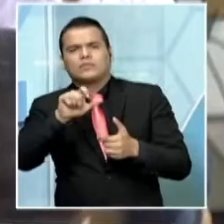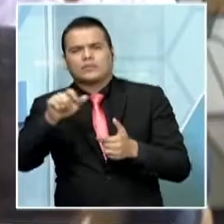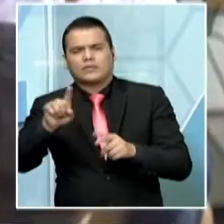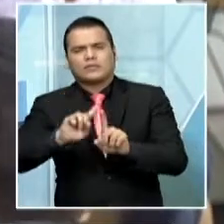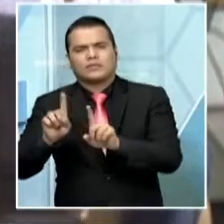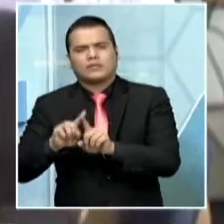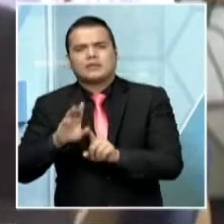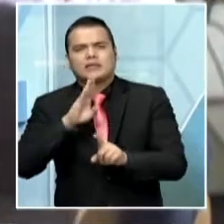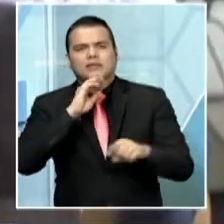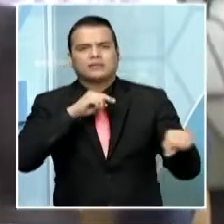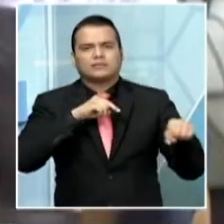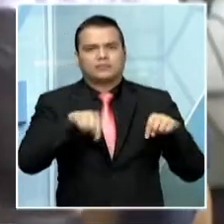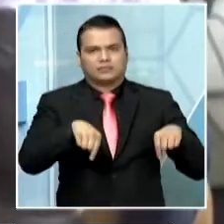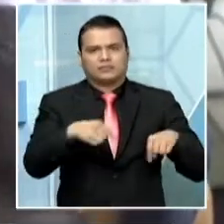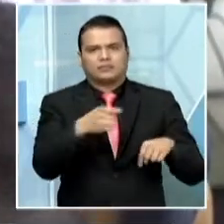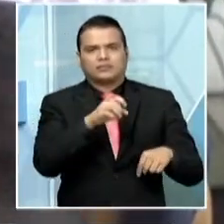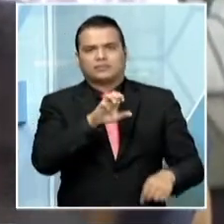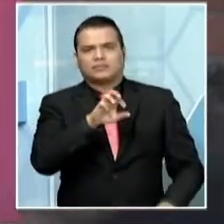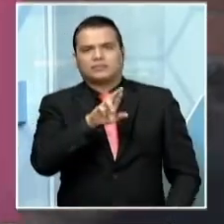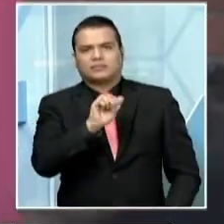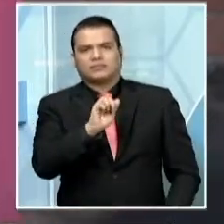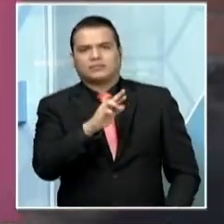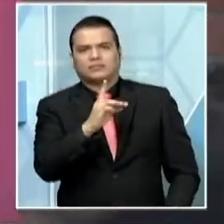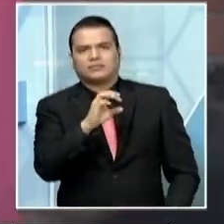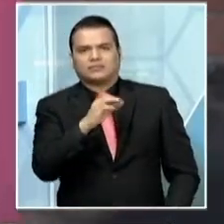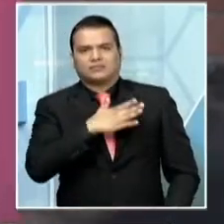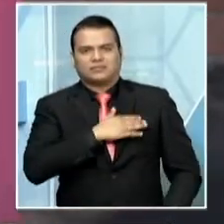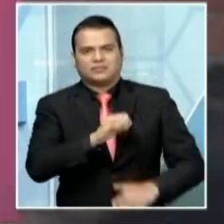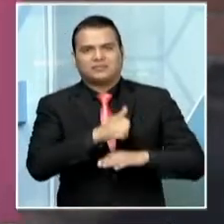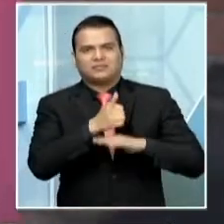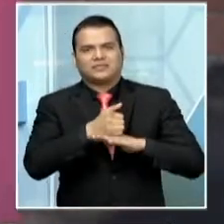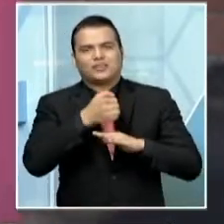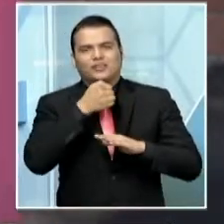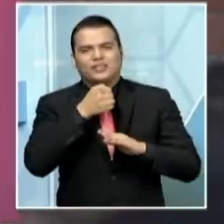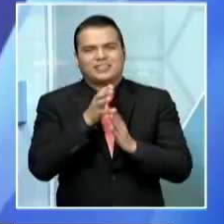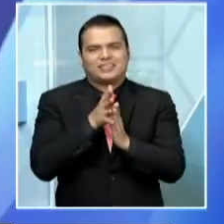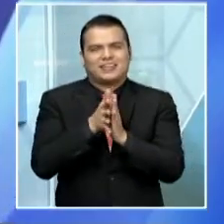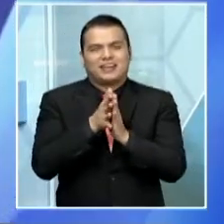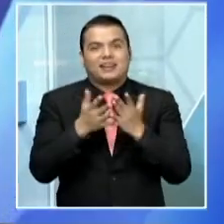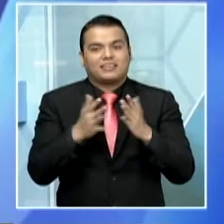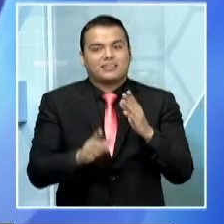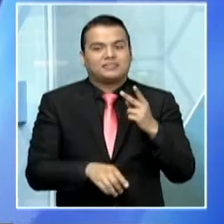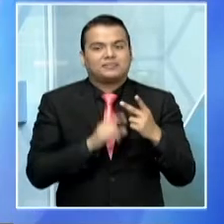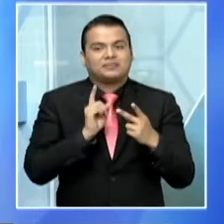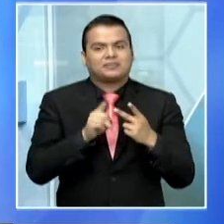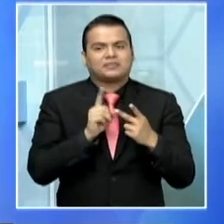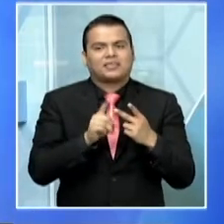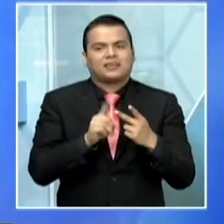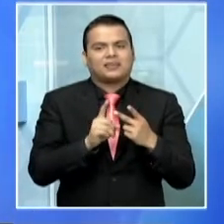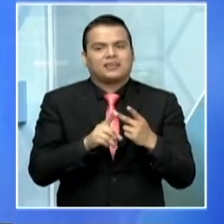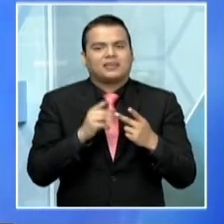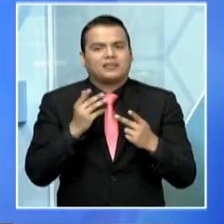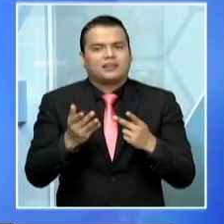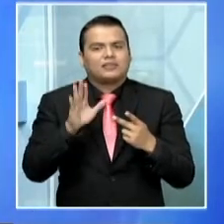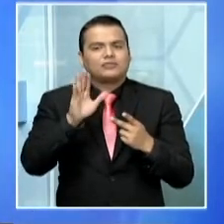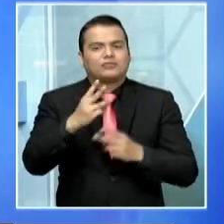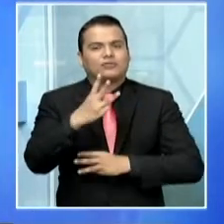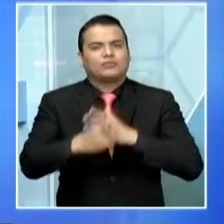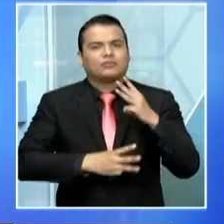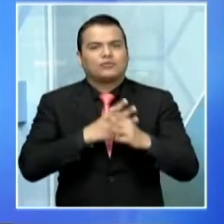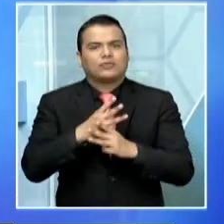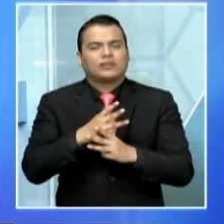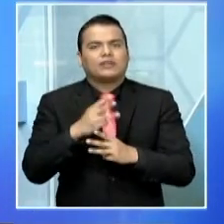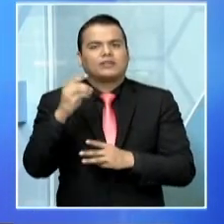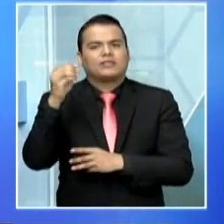moderado por gerardo quintero jefe de redacción de 90 minutos el segundo será las cuatro y media con la participación del artista ismael miranda una de las grandes voces de la salsa